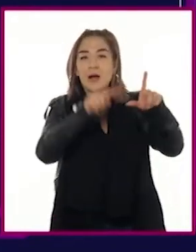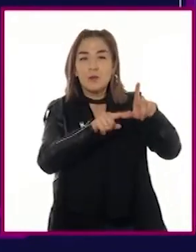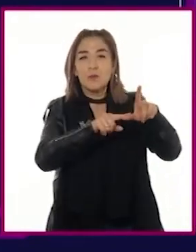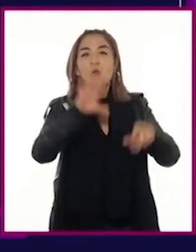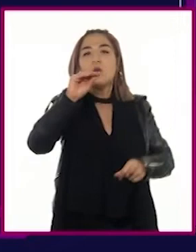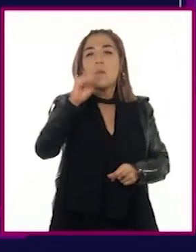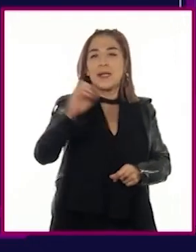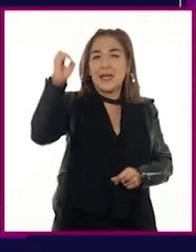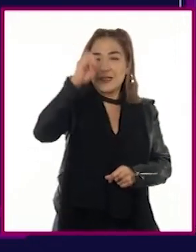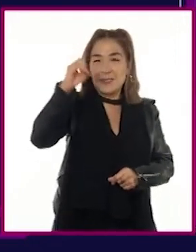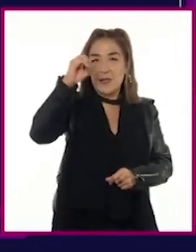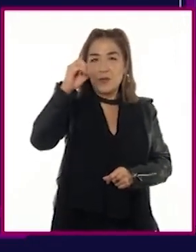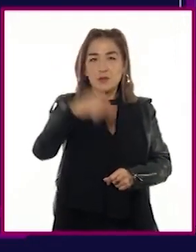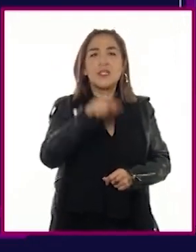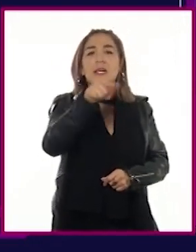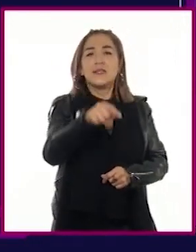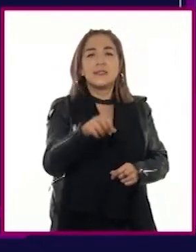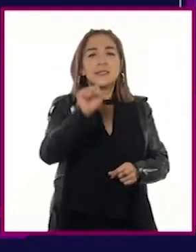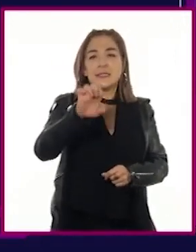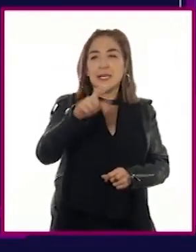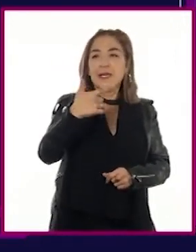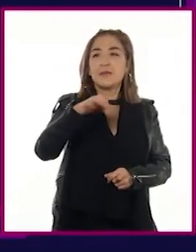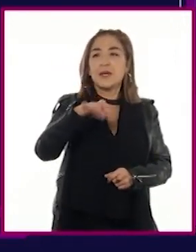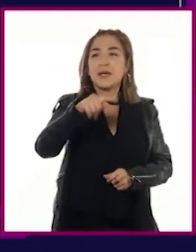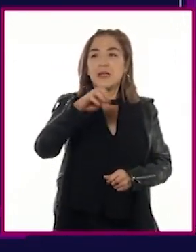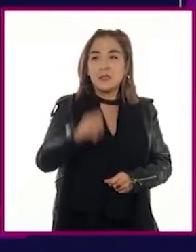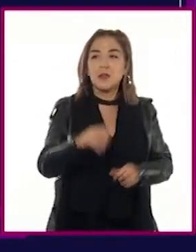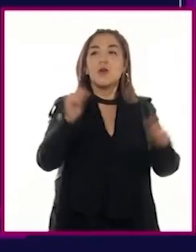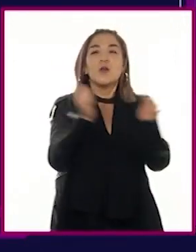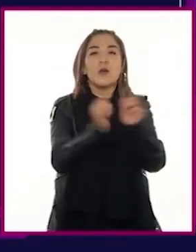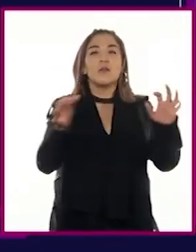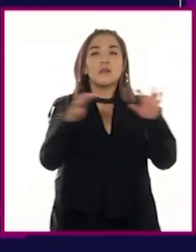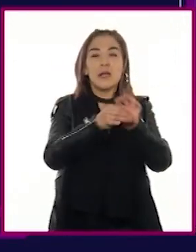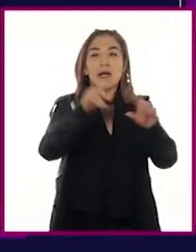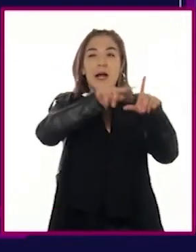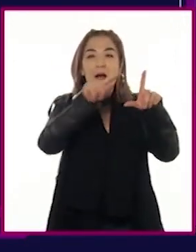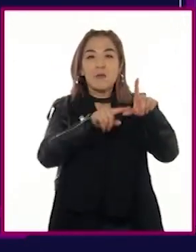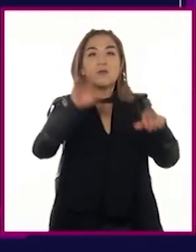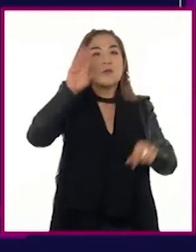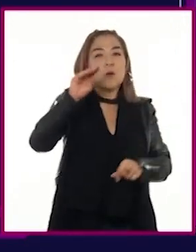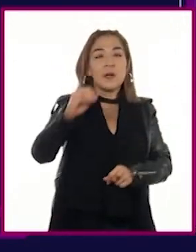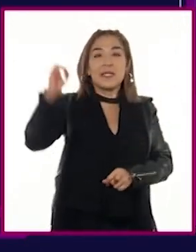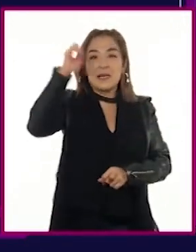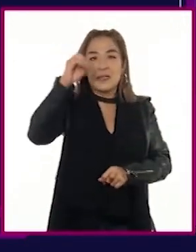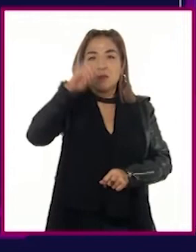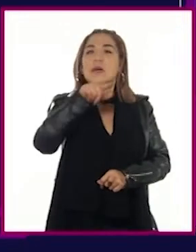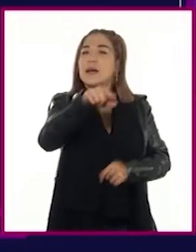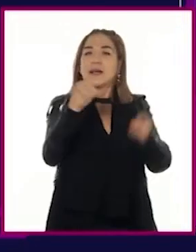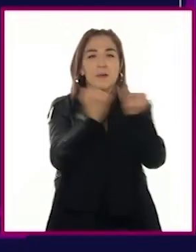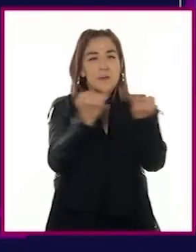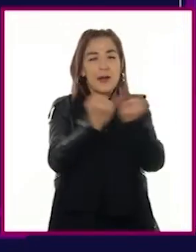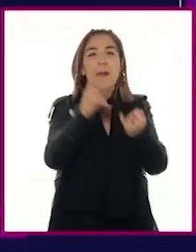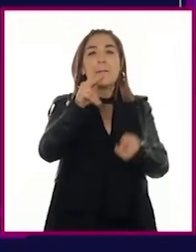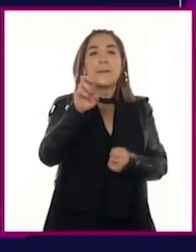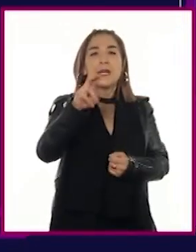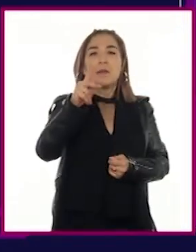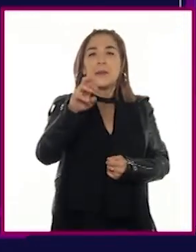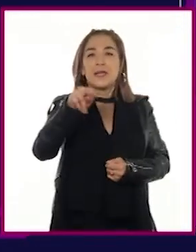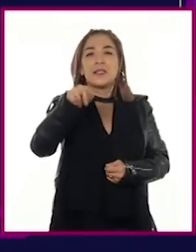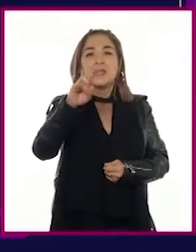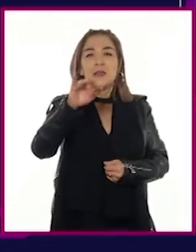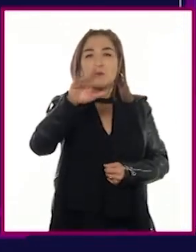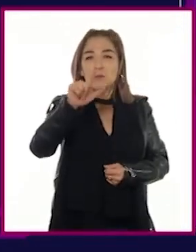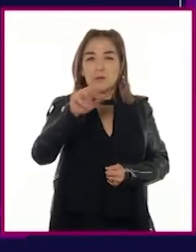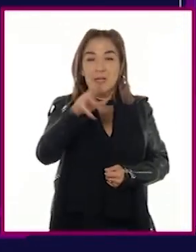grados. Los segmentos y semirrectas que forman ángulos de 90 grados también son perpendiculares. Es